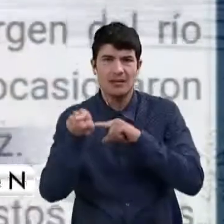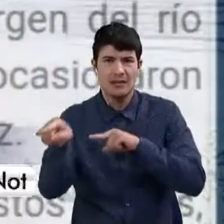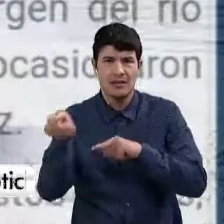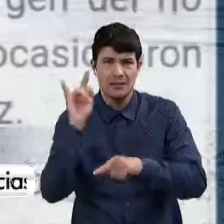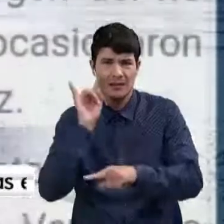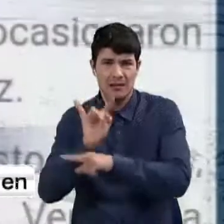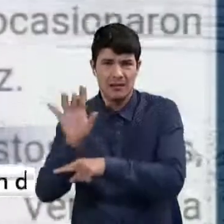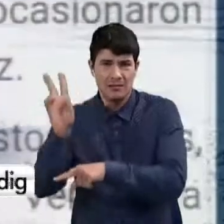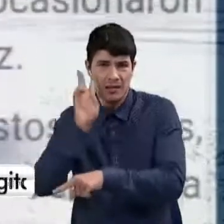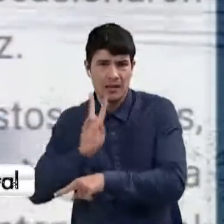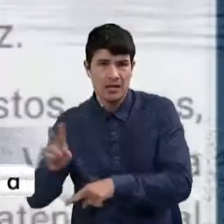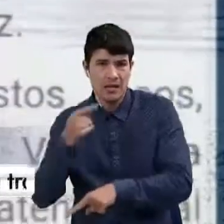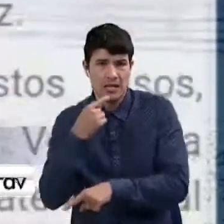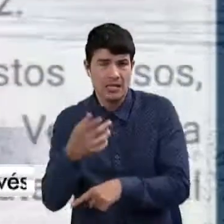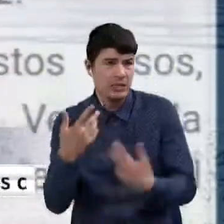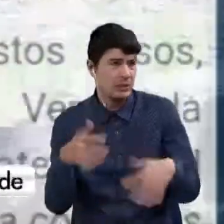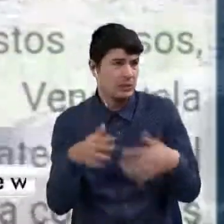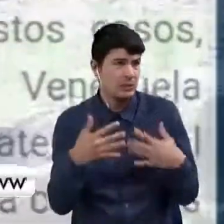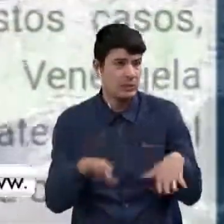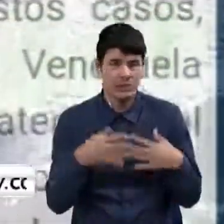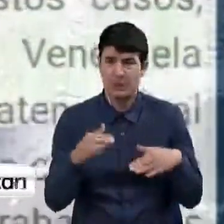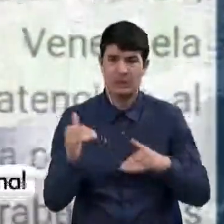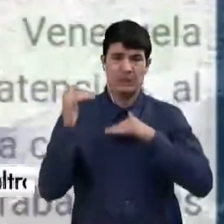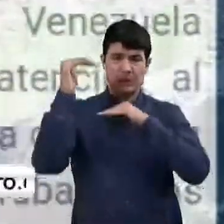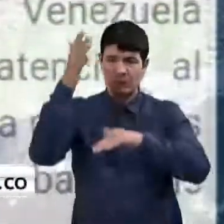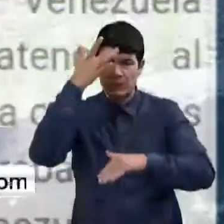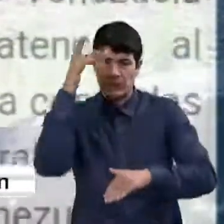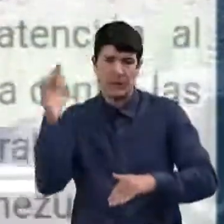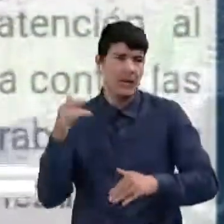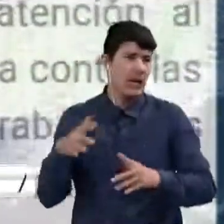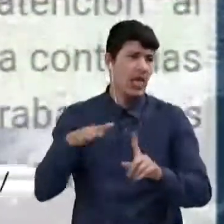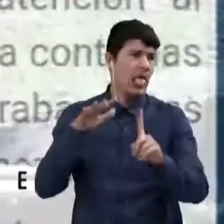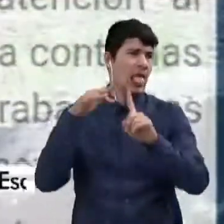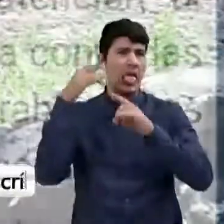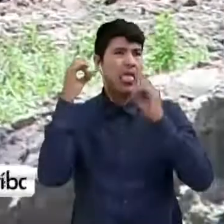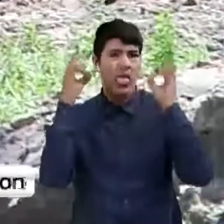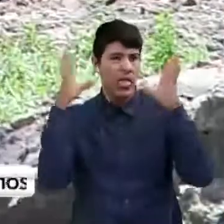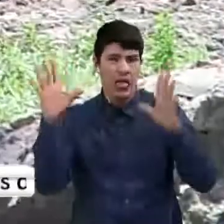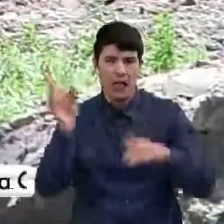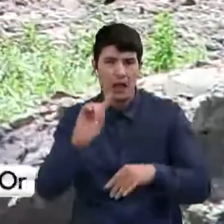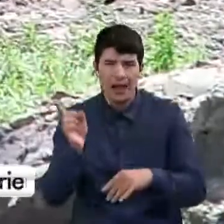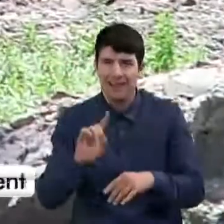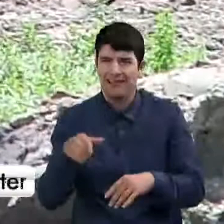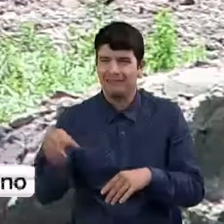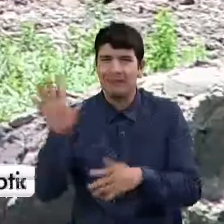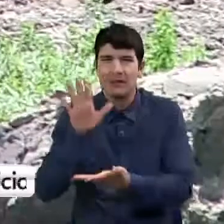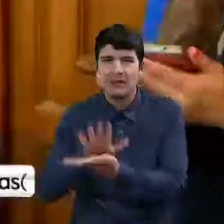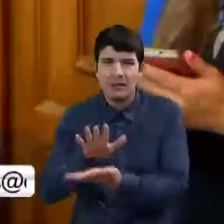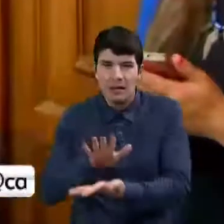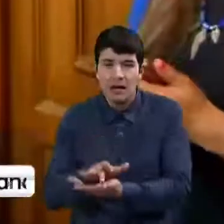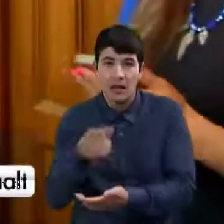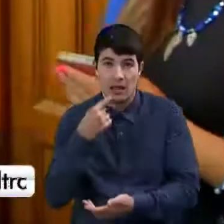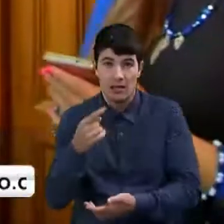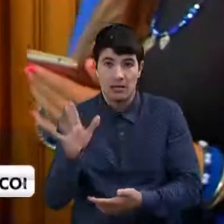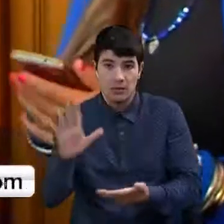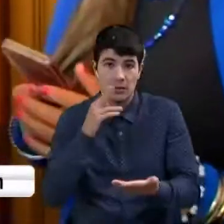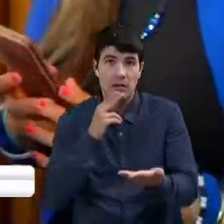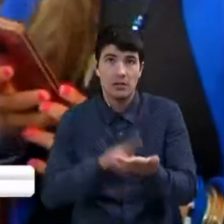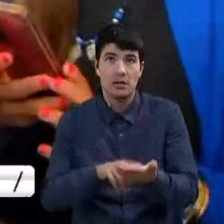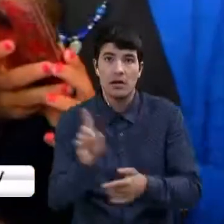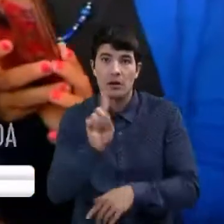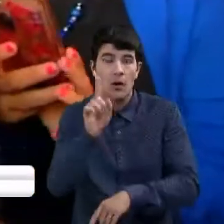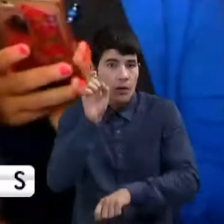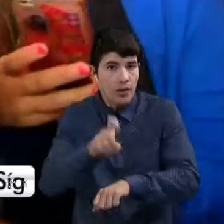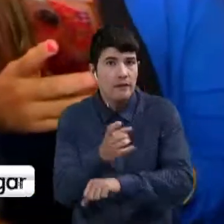lo expresado por partes homólogos en colombia' sobre los hechos que cobraron la vida del colombiano libardo fuente no se debe utilizar